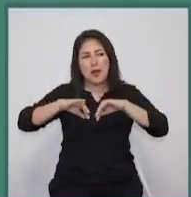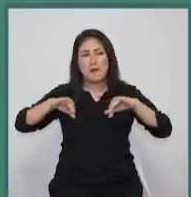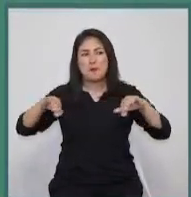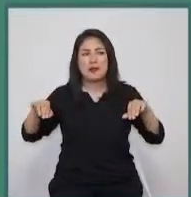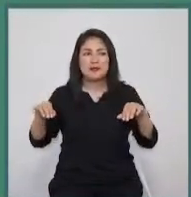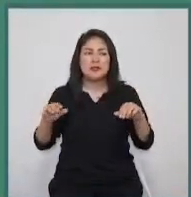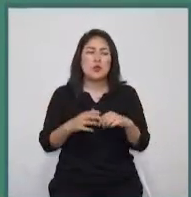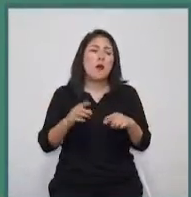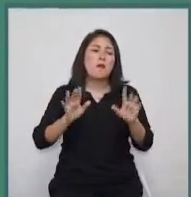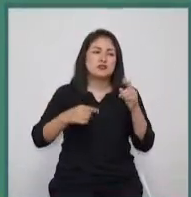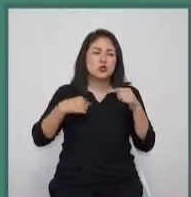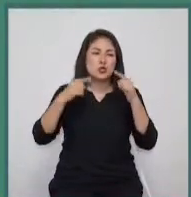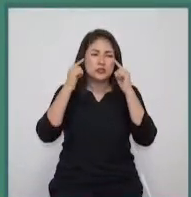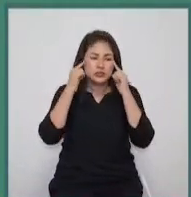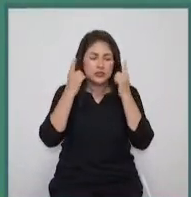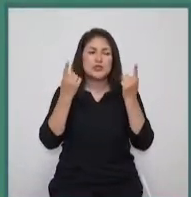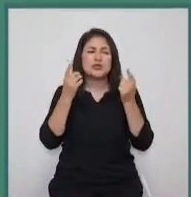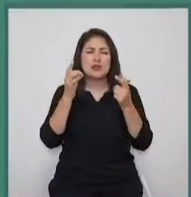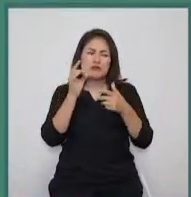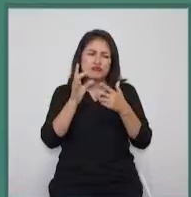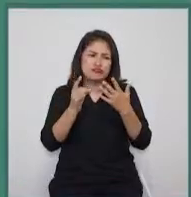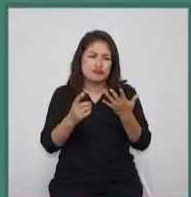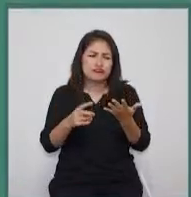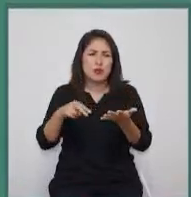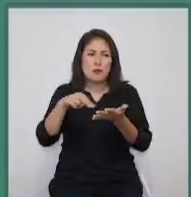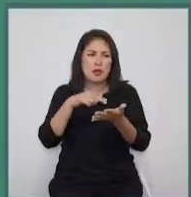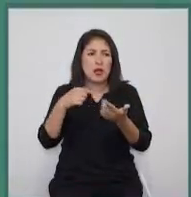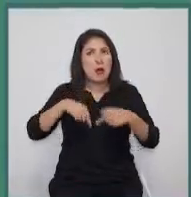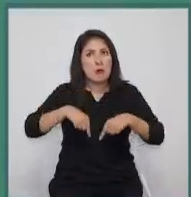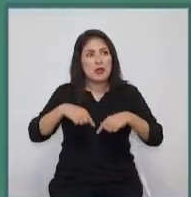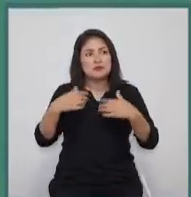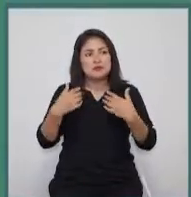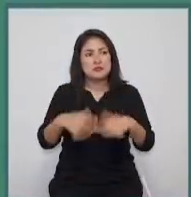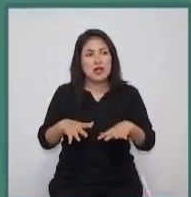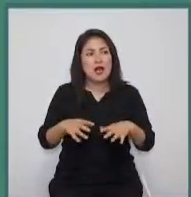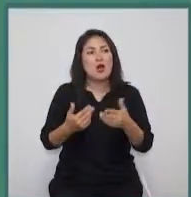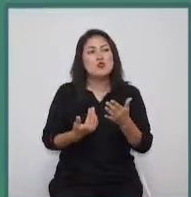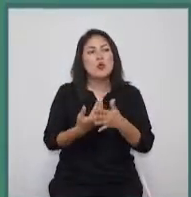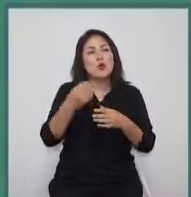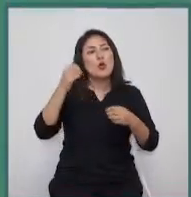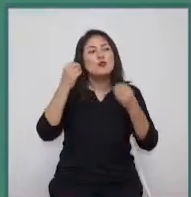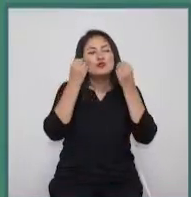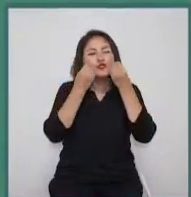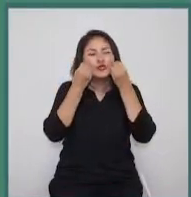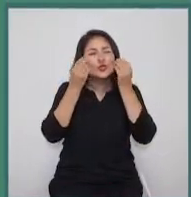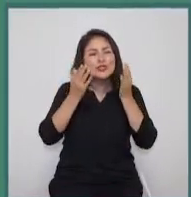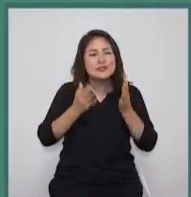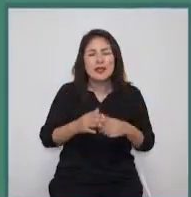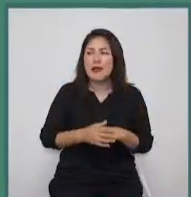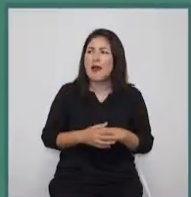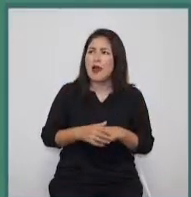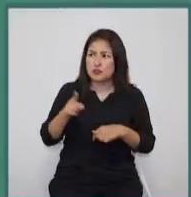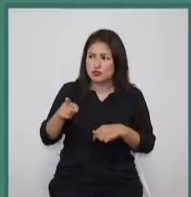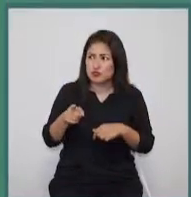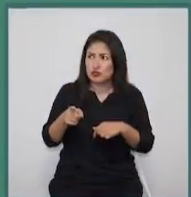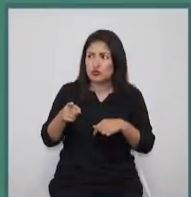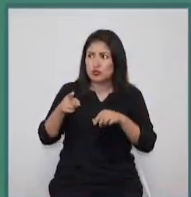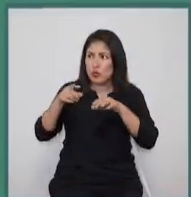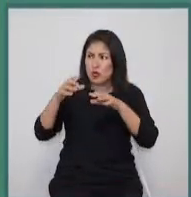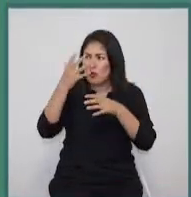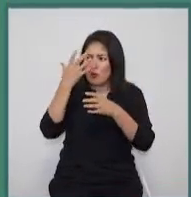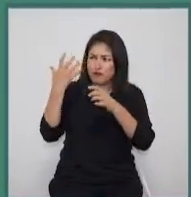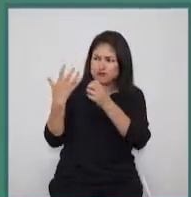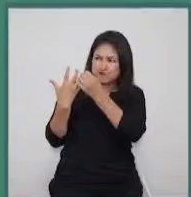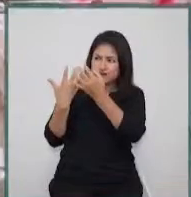era joven, bailaba de china, después de tarqueña, después ya ahora ya bailo, pues, de cholita, ¿no? Imagino que usted ha confeccionado